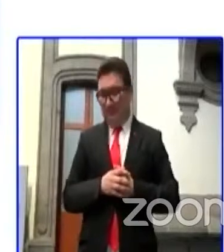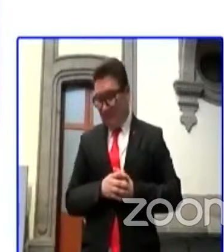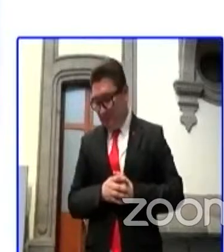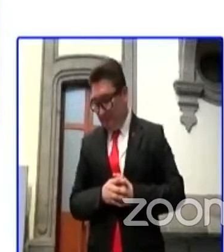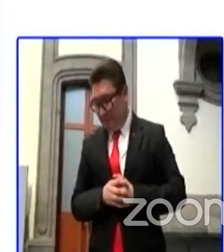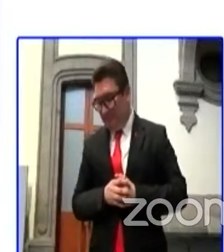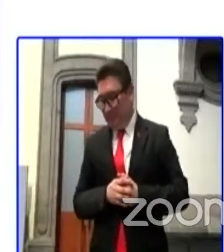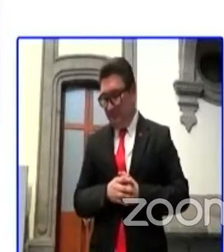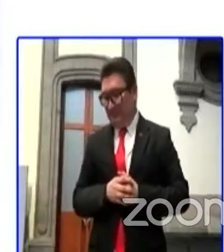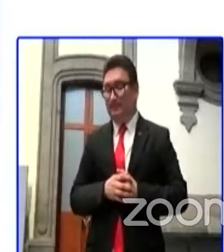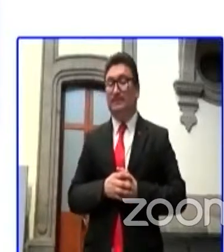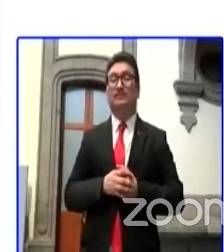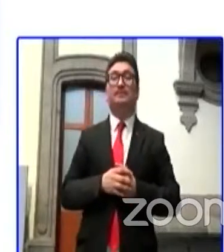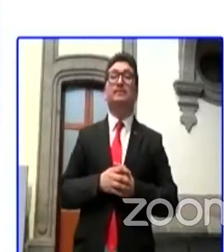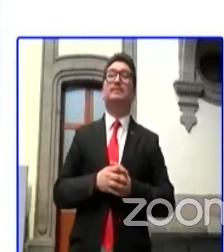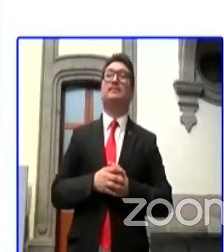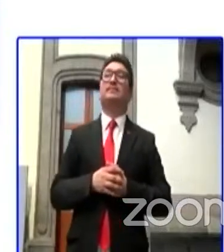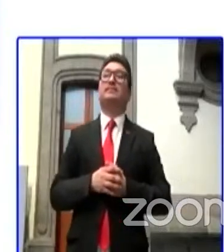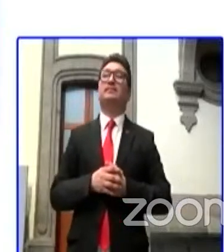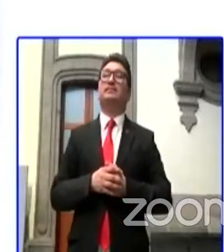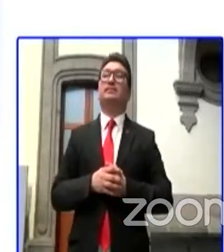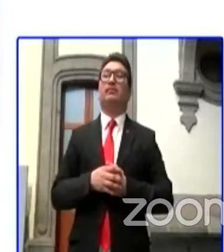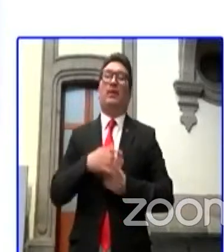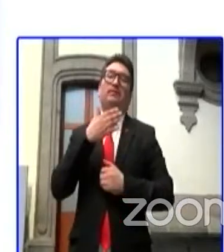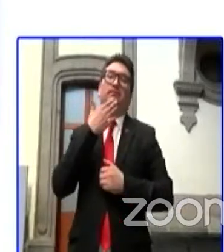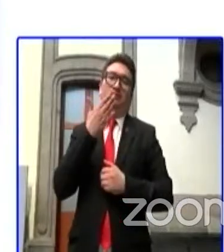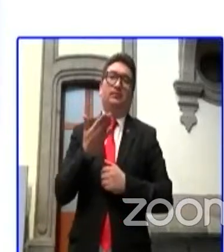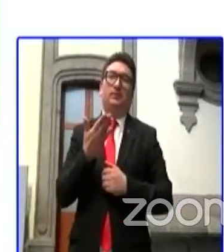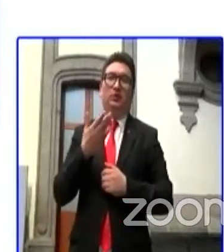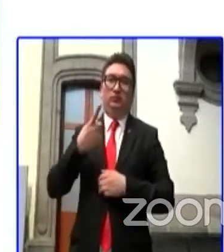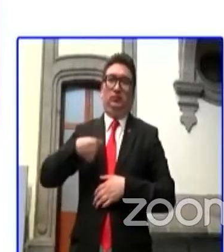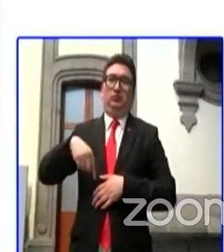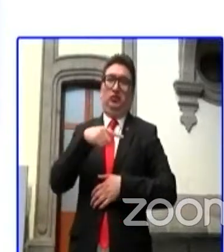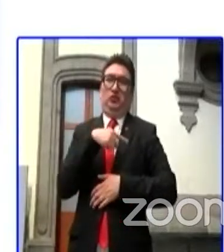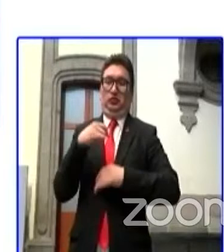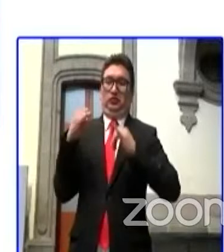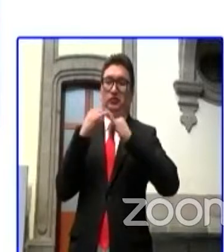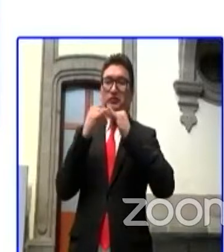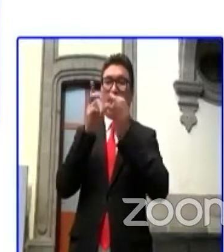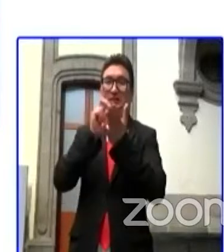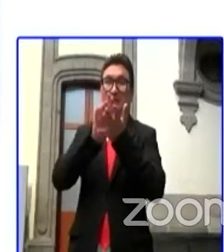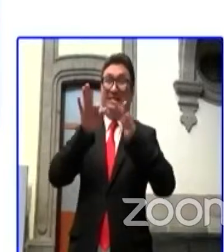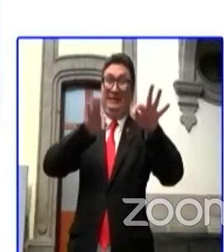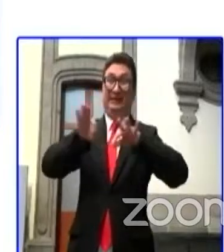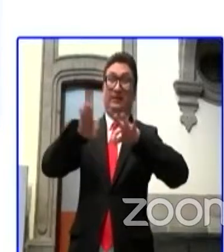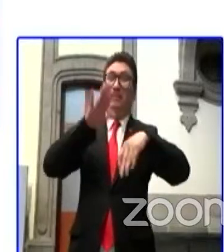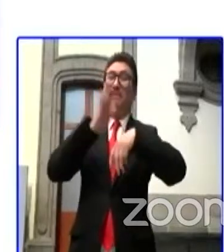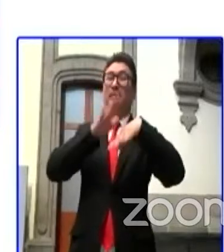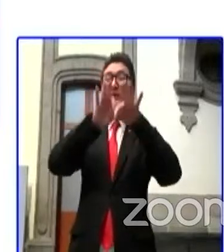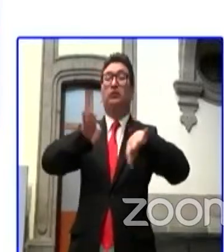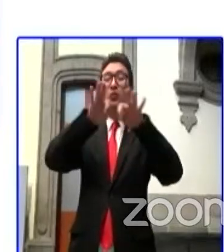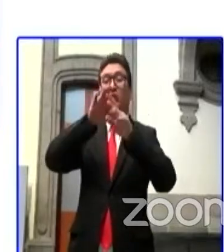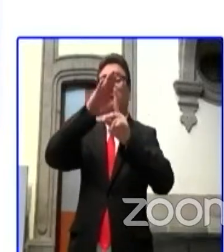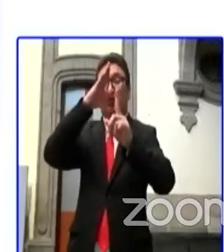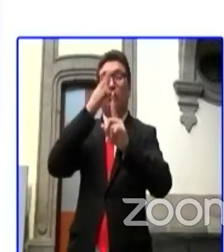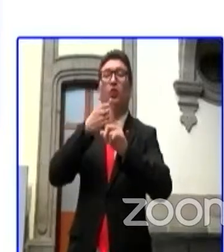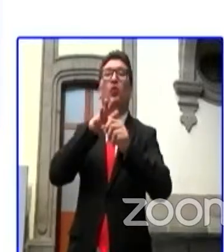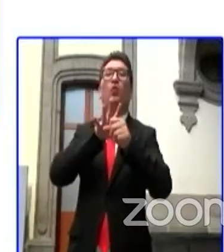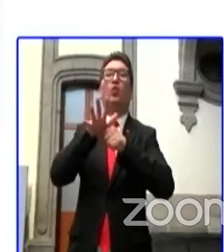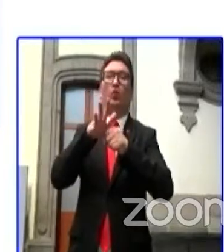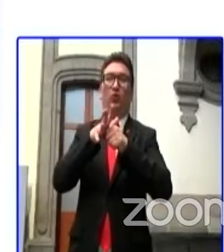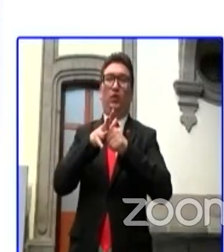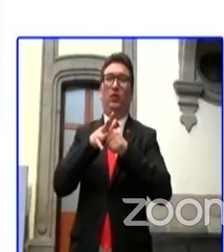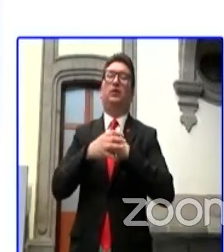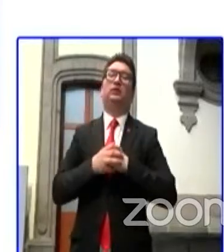Bien, indiscutiblemente nuestra actividad fundamental se está centrando en el cabal y